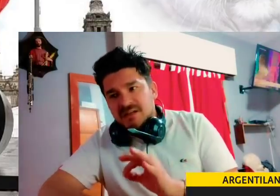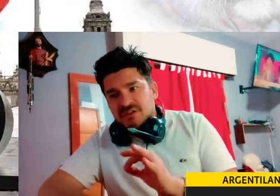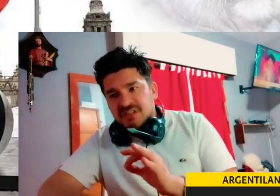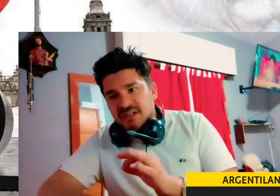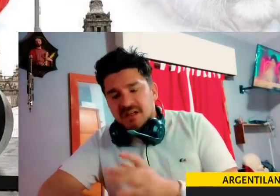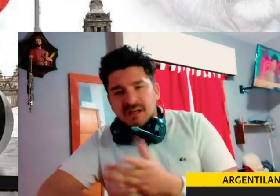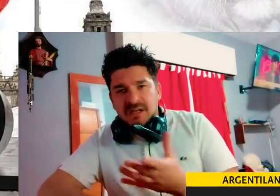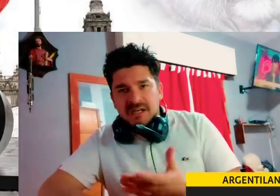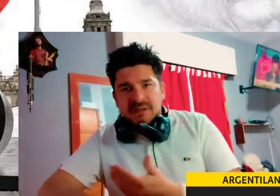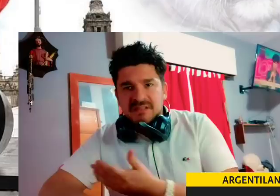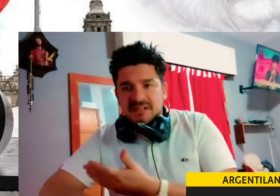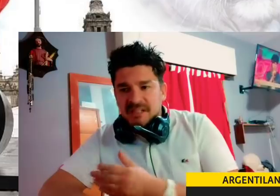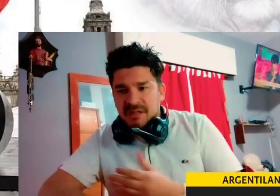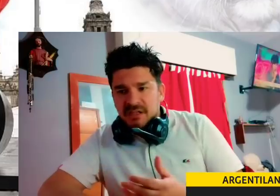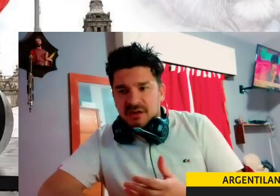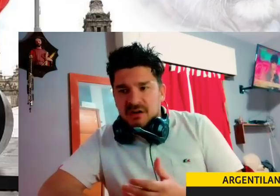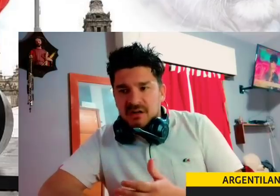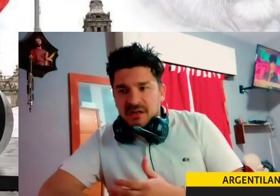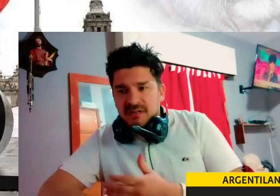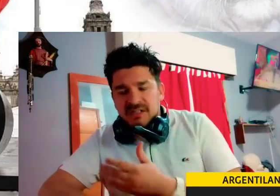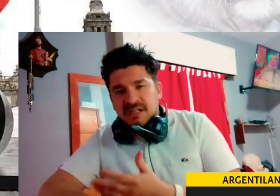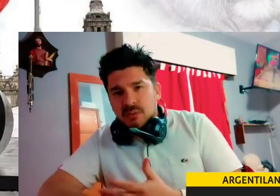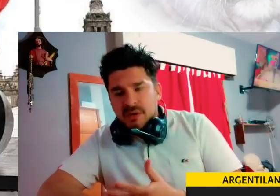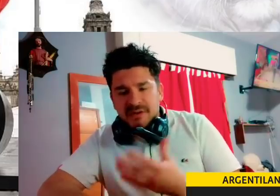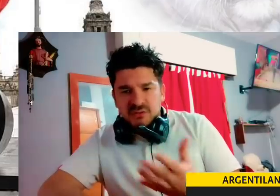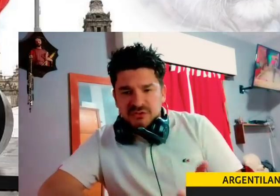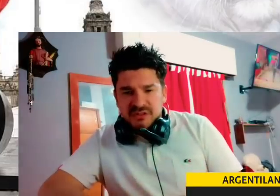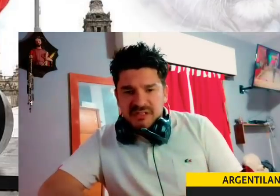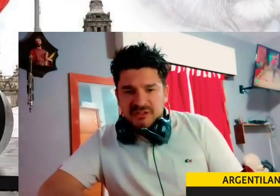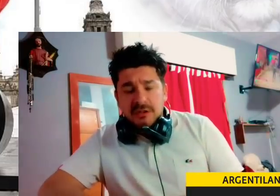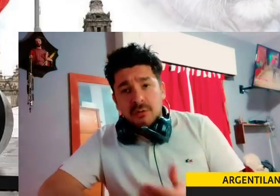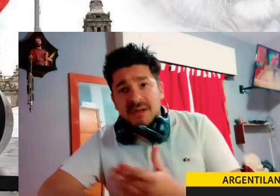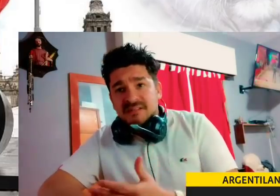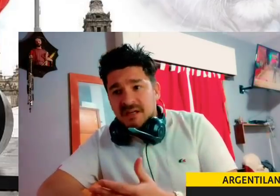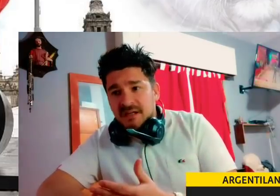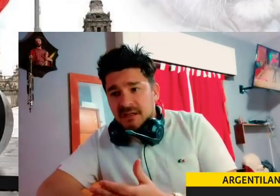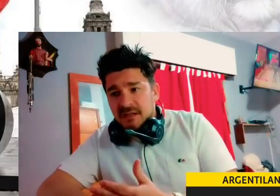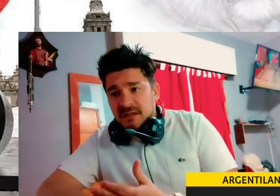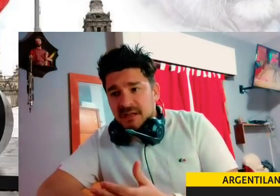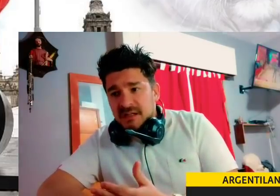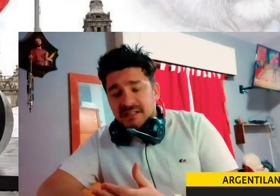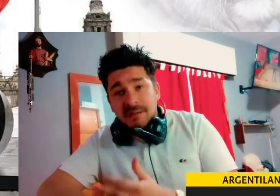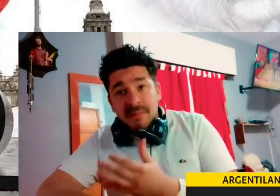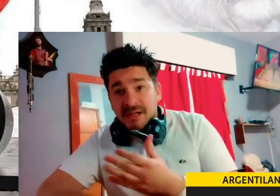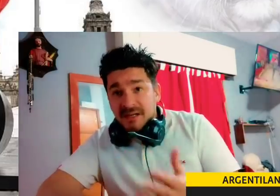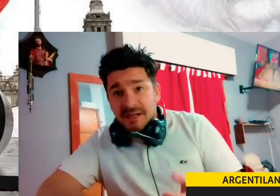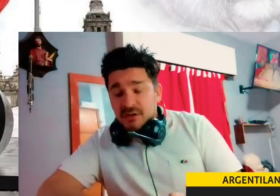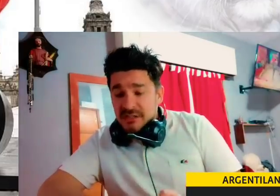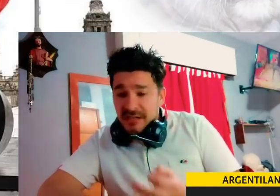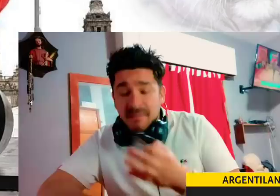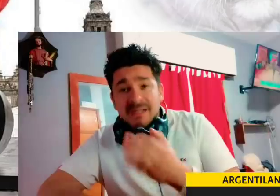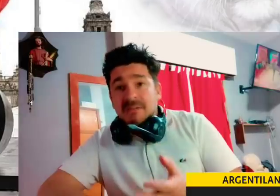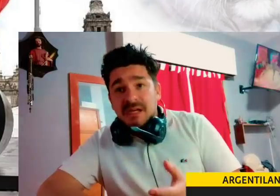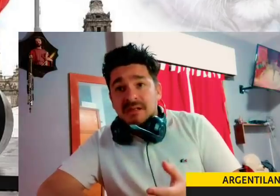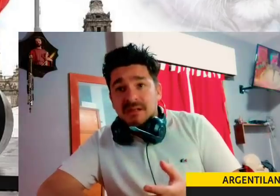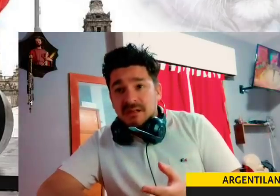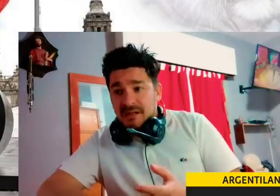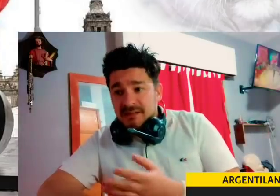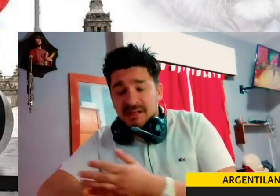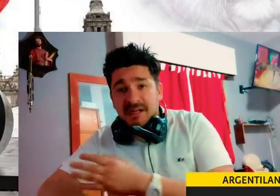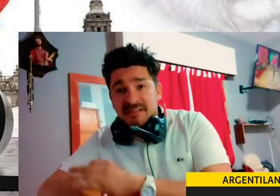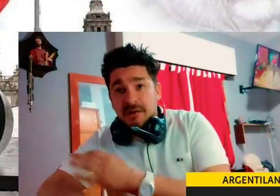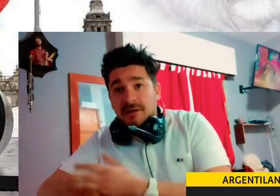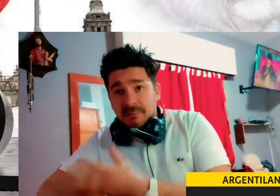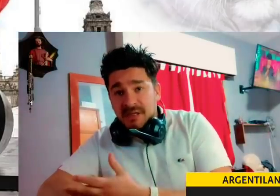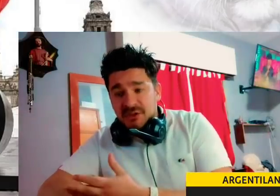12, el presidente de México tiene que buscar una solución a eso. Lo va a hacer. Y está más que claro y está más que bien